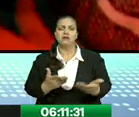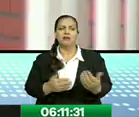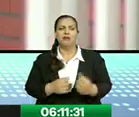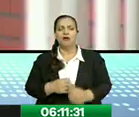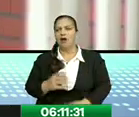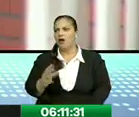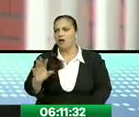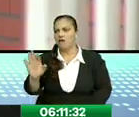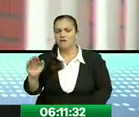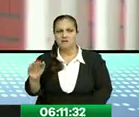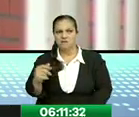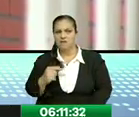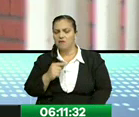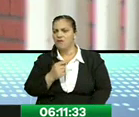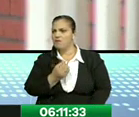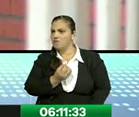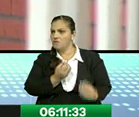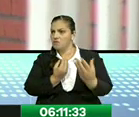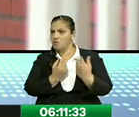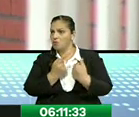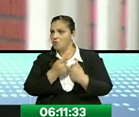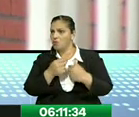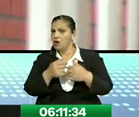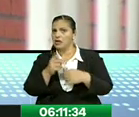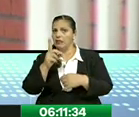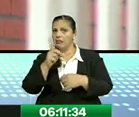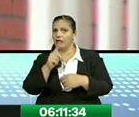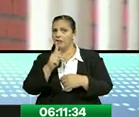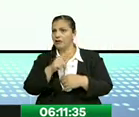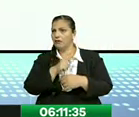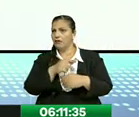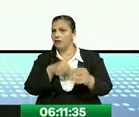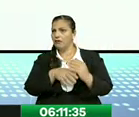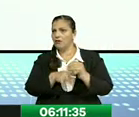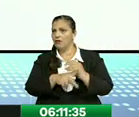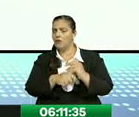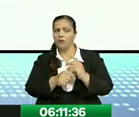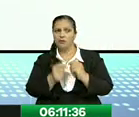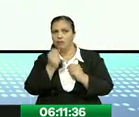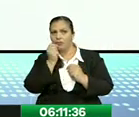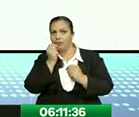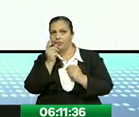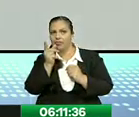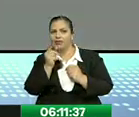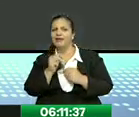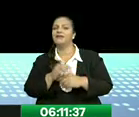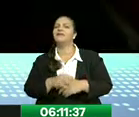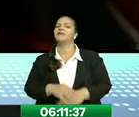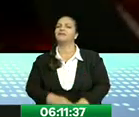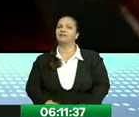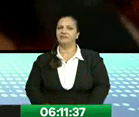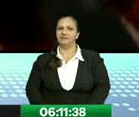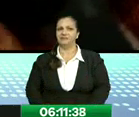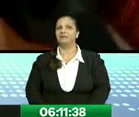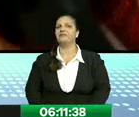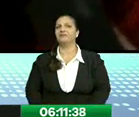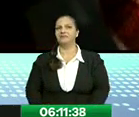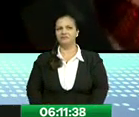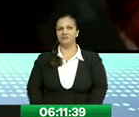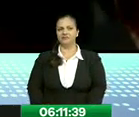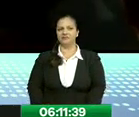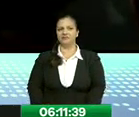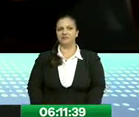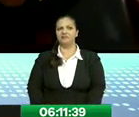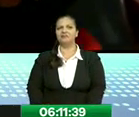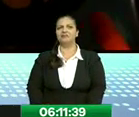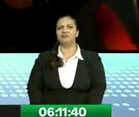que no queda conforme. Sí, 20.000. El mal reparto. Si a mí me dieron un mamagol fue con $1,000, que no había más. Esto me